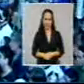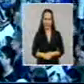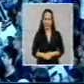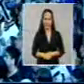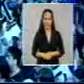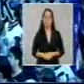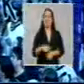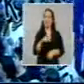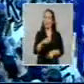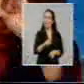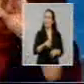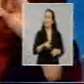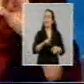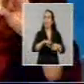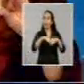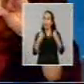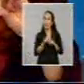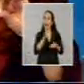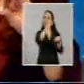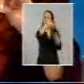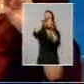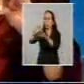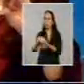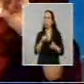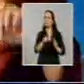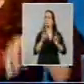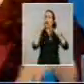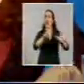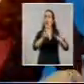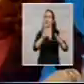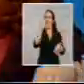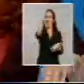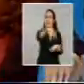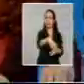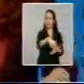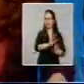Es el octavo, es similar.